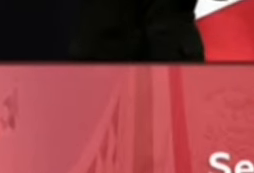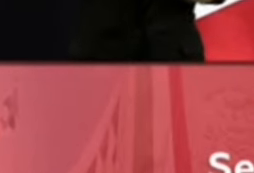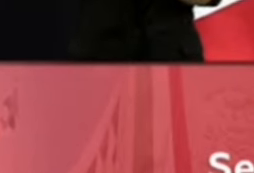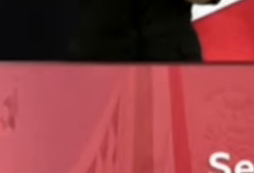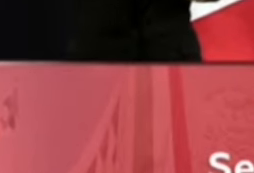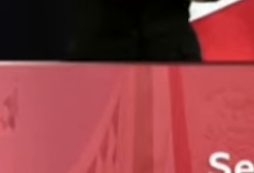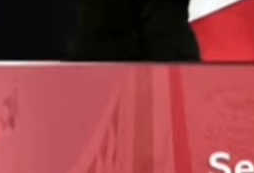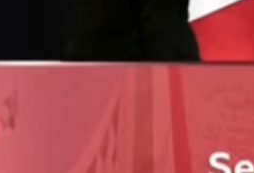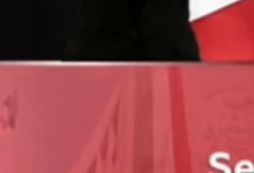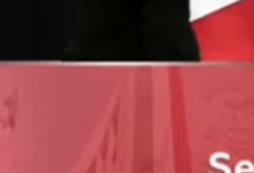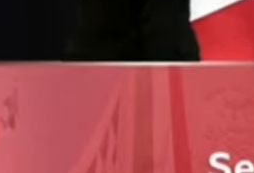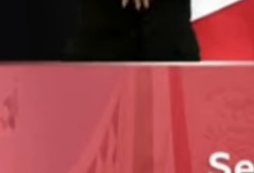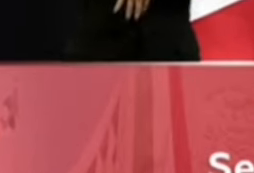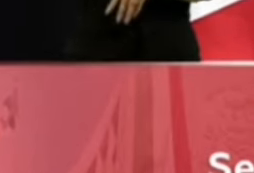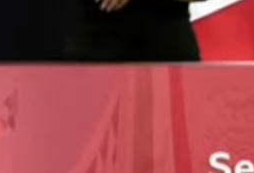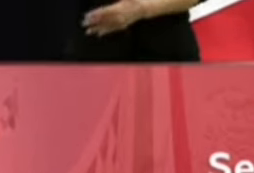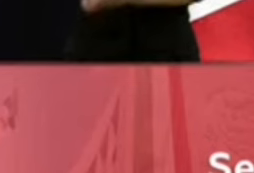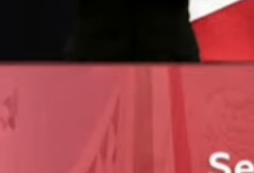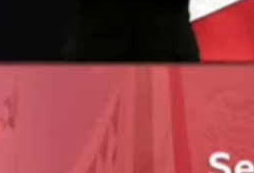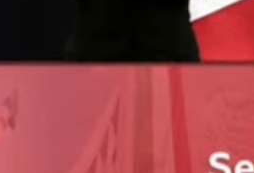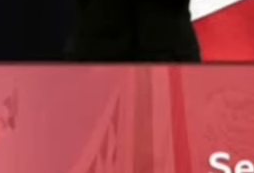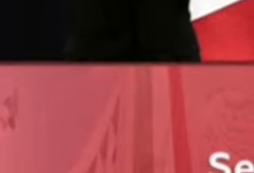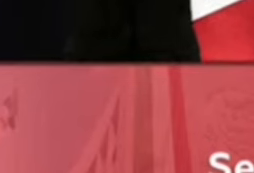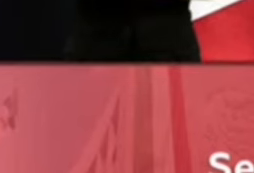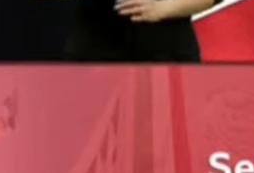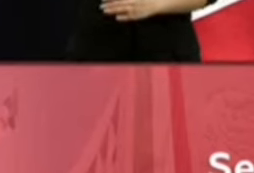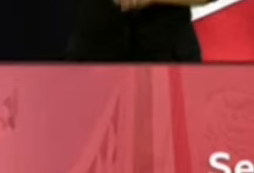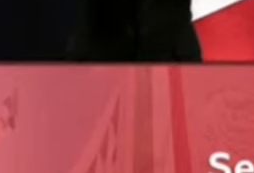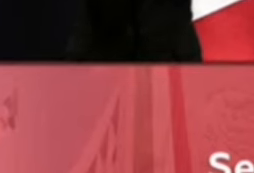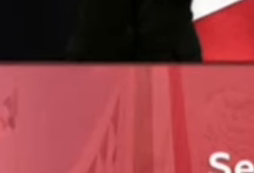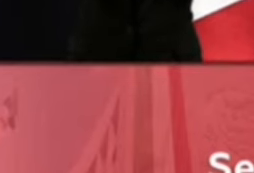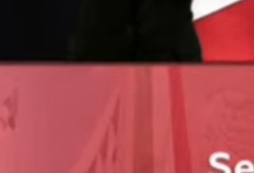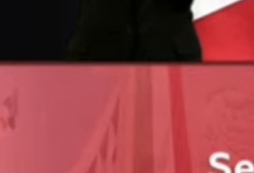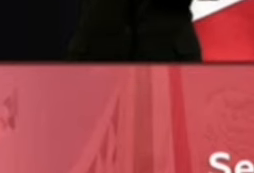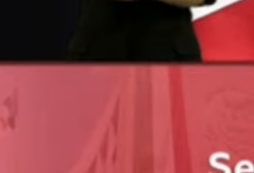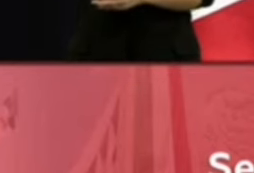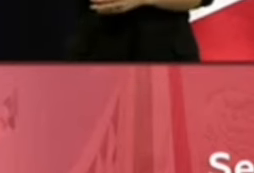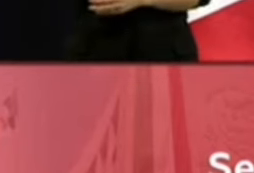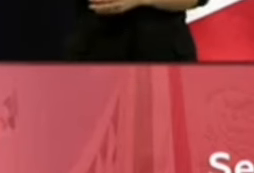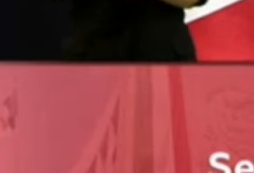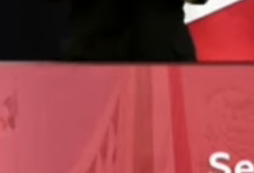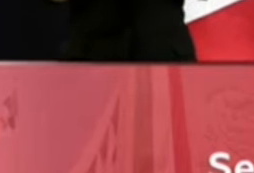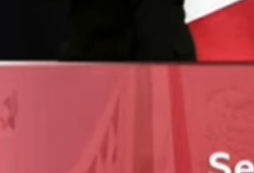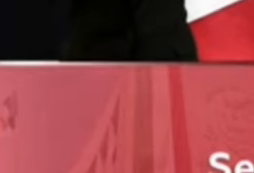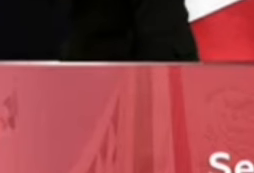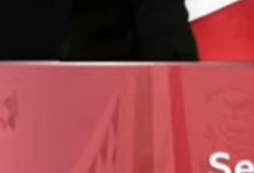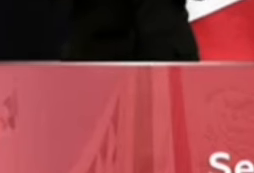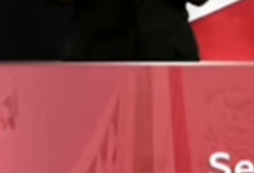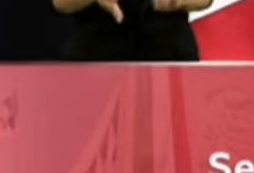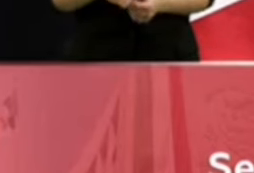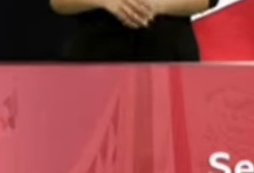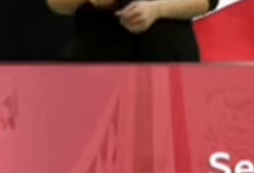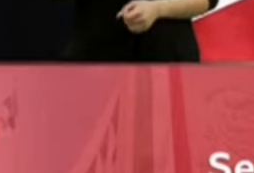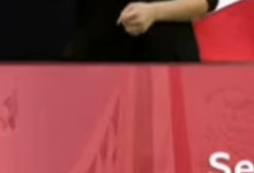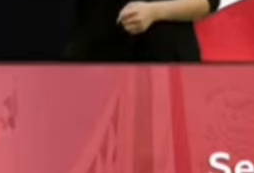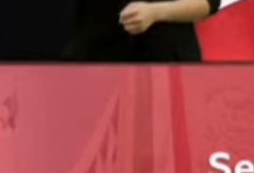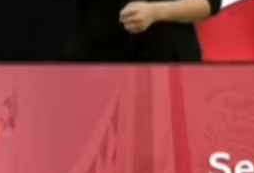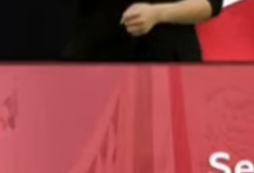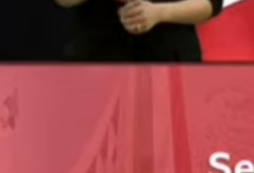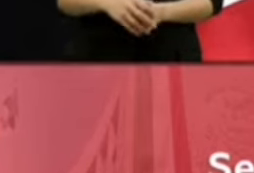repudio. Hubo violencia física a mi persona, que es inaceptable. Yo